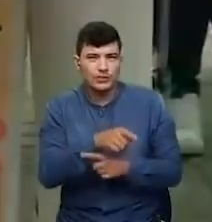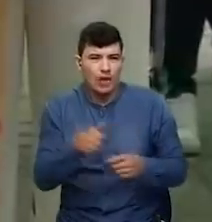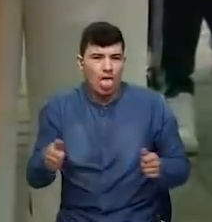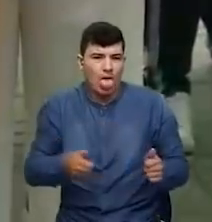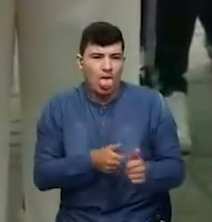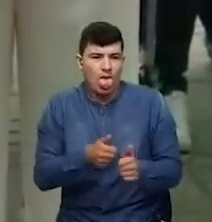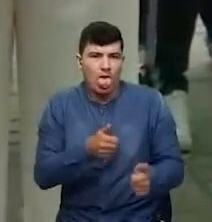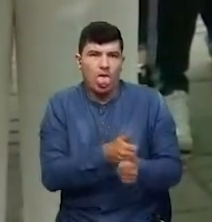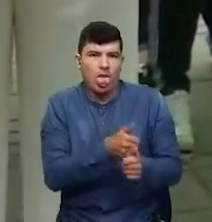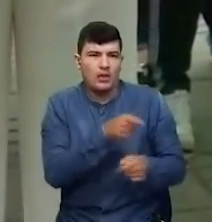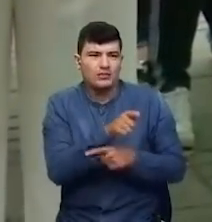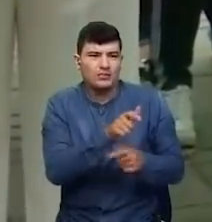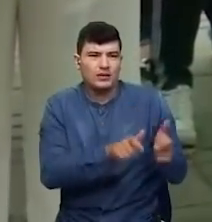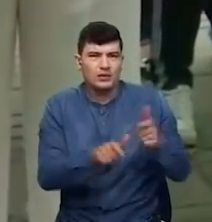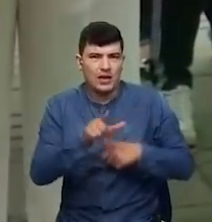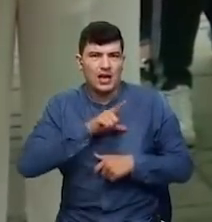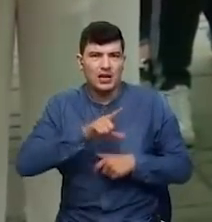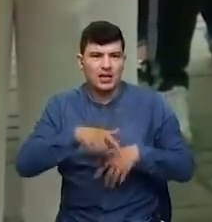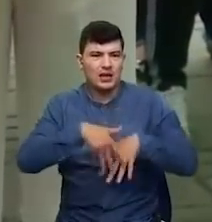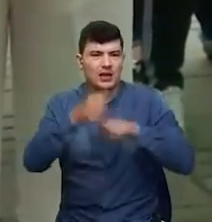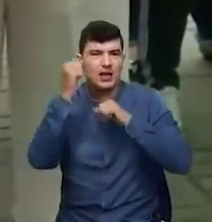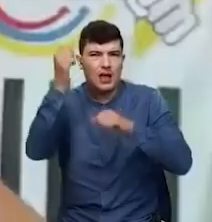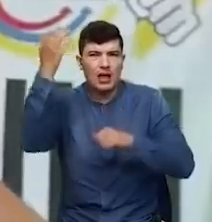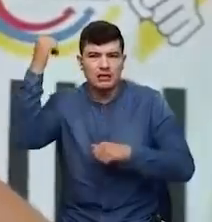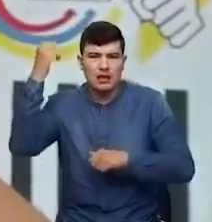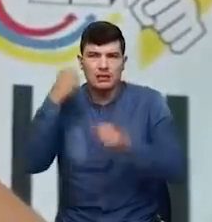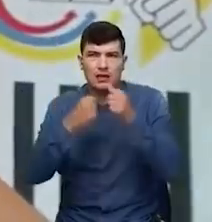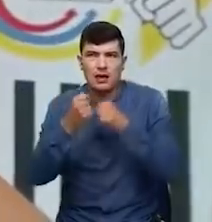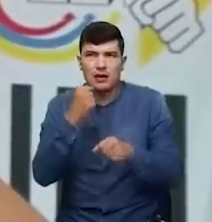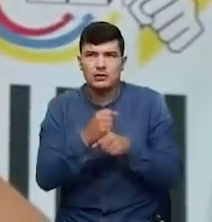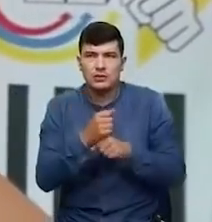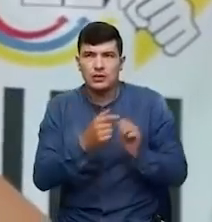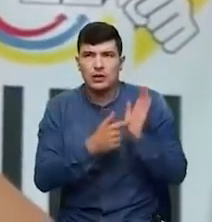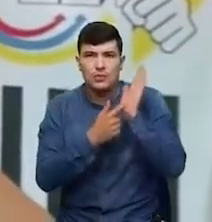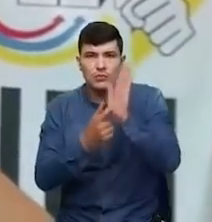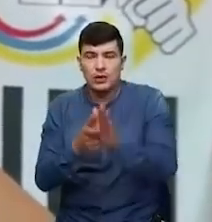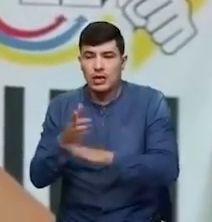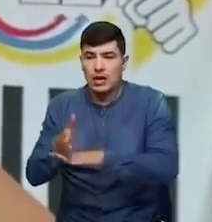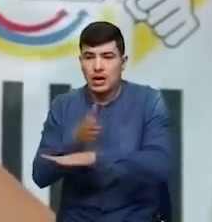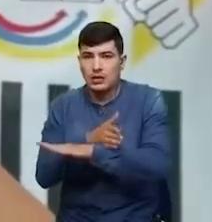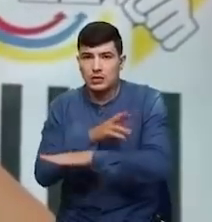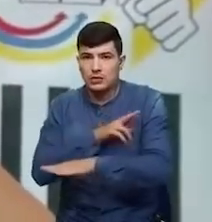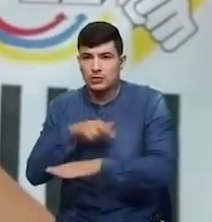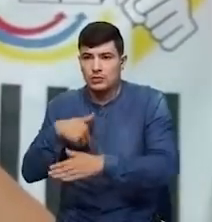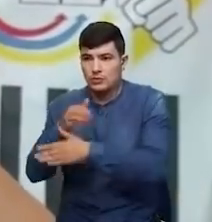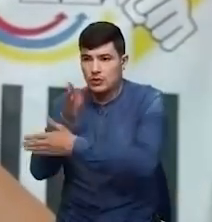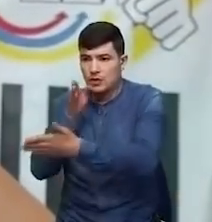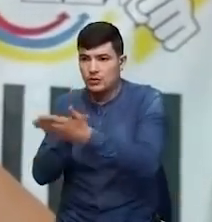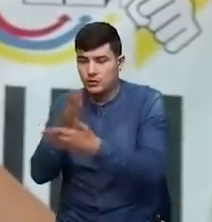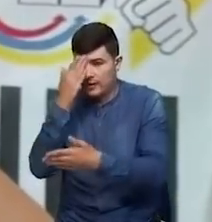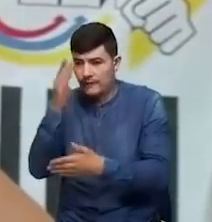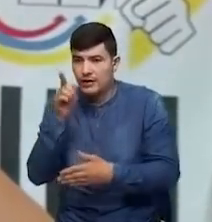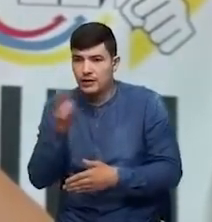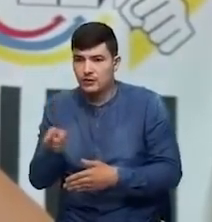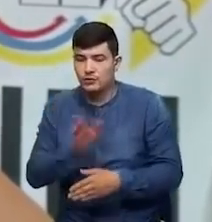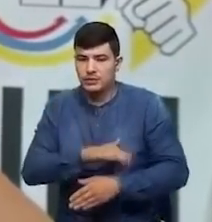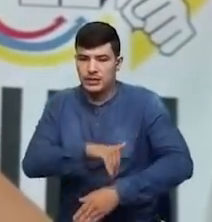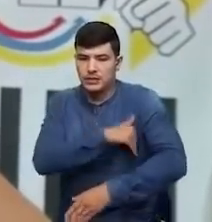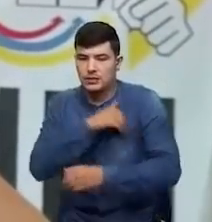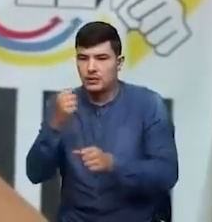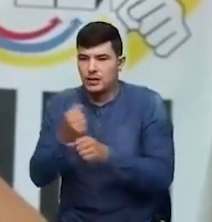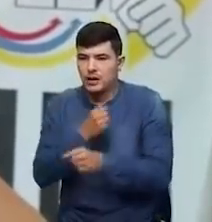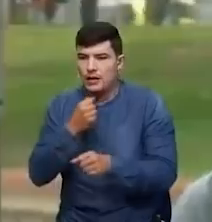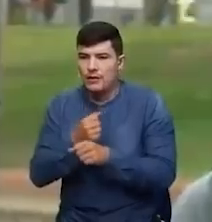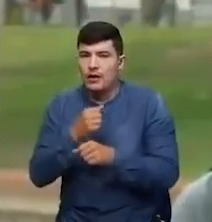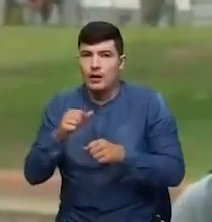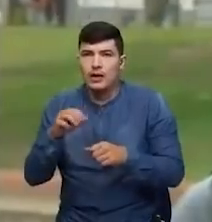cual hemos estado siendo víctimas durante muchos años. Para muestra un botón en las denuncias que estamos ante el Ministerio de Trabajo referente al tema